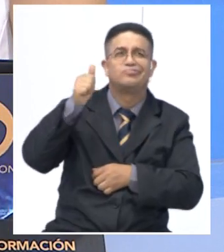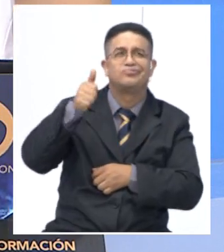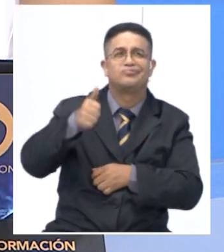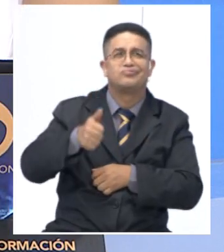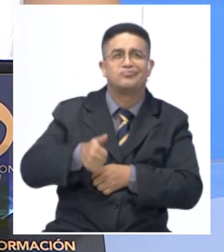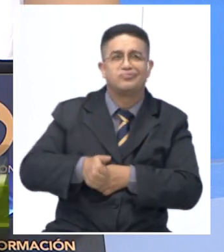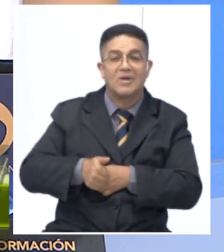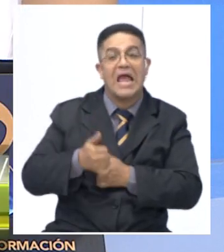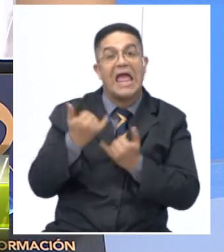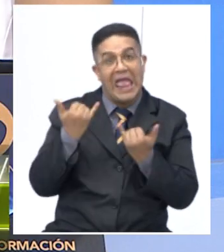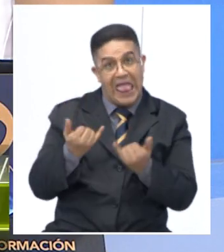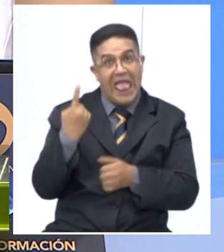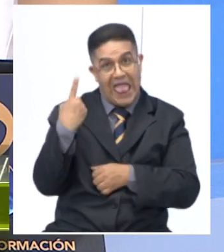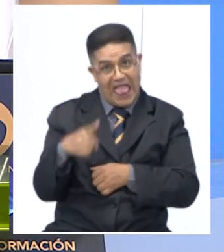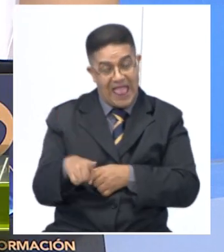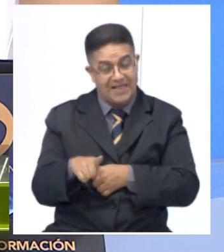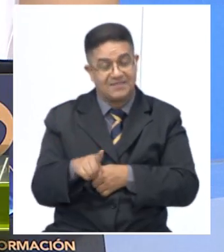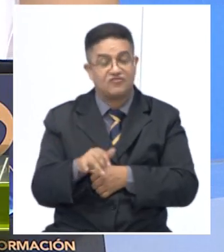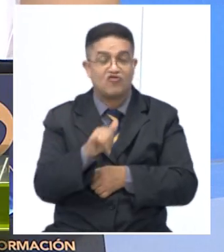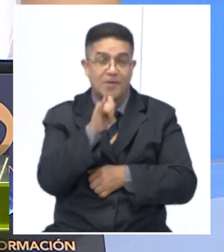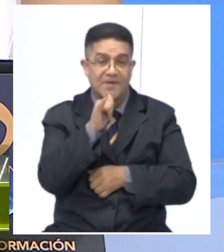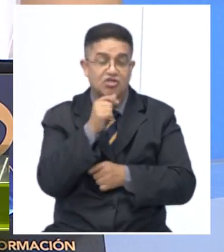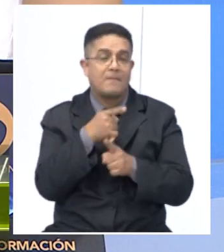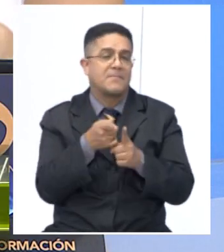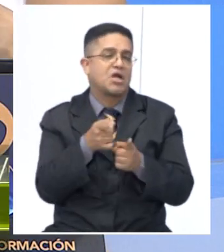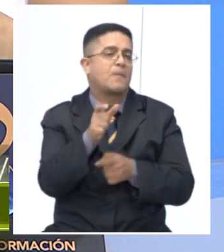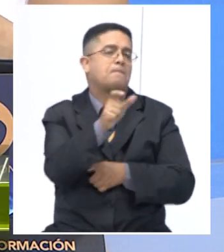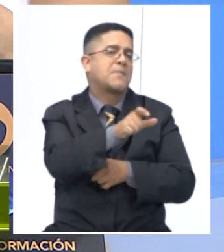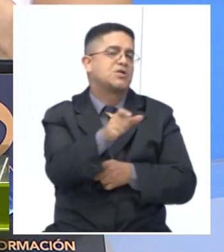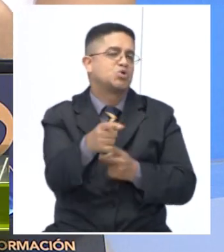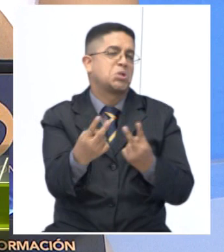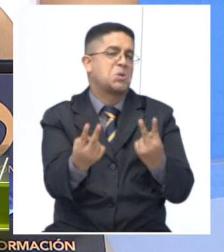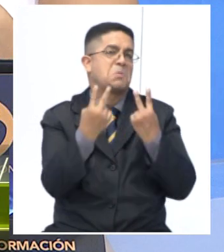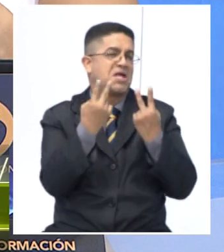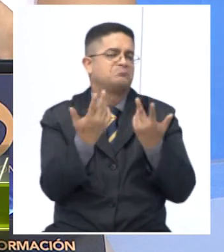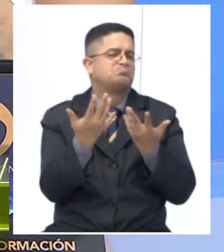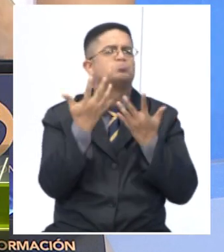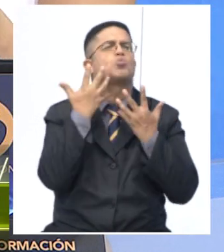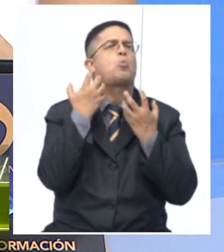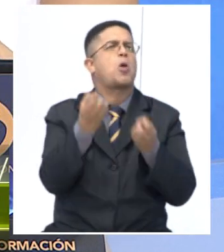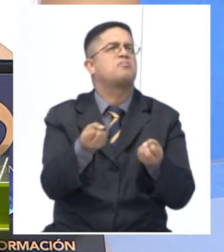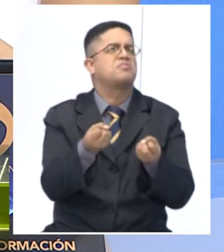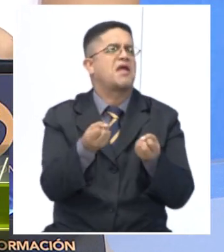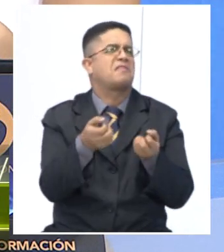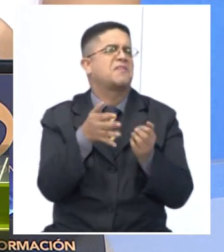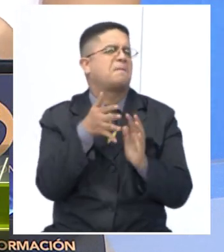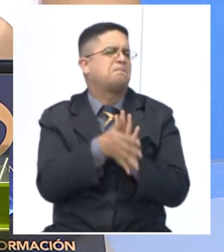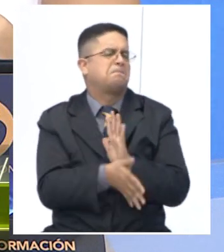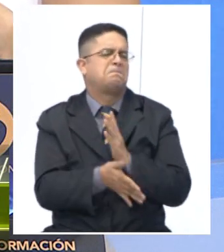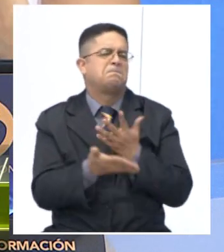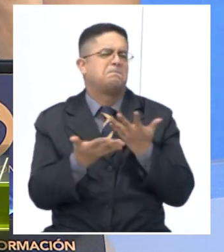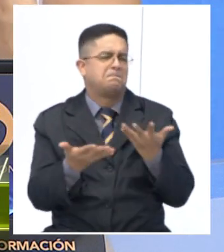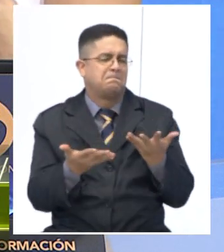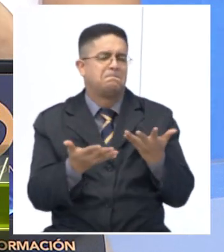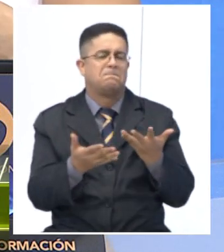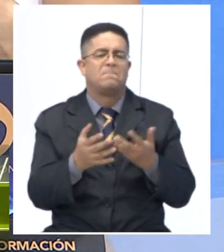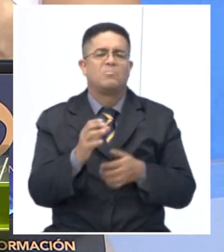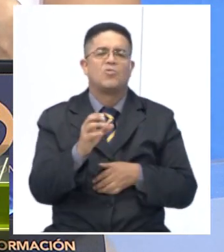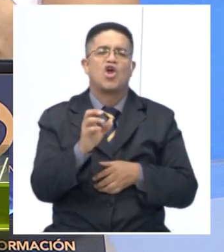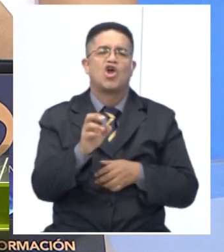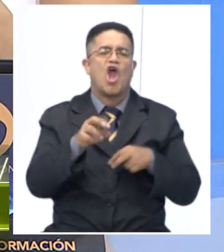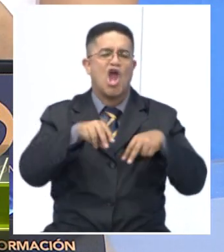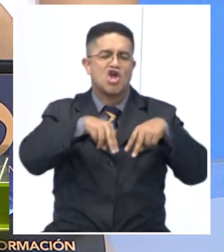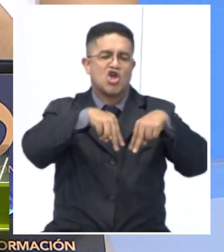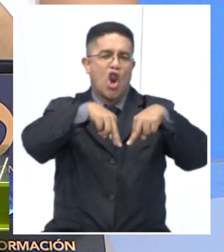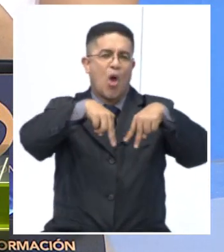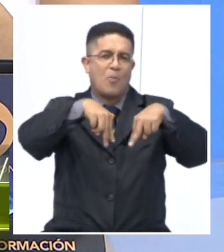que antes, pero seguramente alguna persona que nos está viendo de repente no entiende mucho cómo se conforma este cromosoma, y